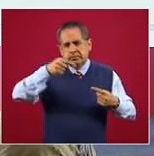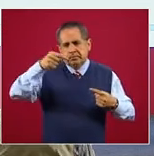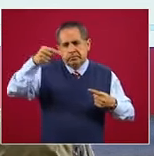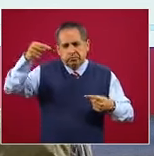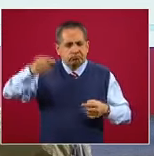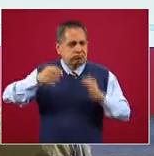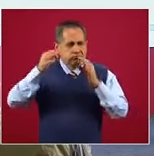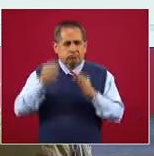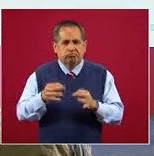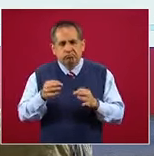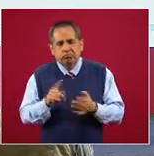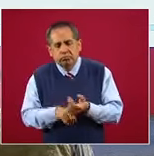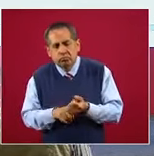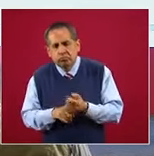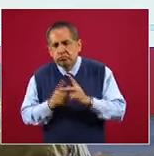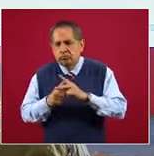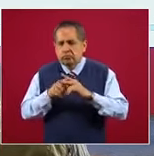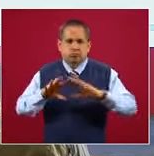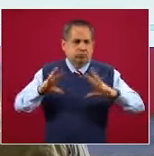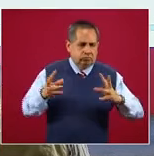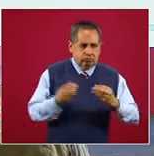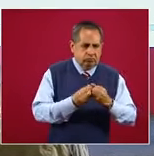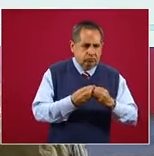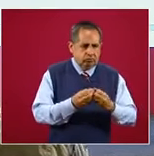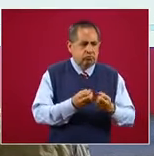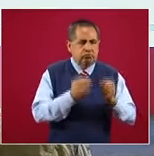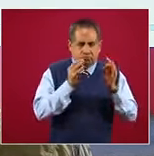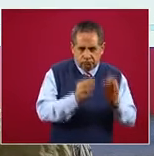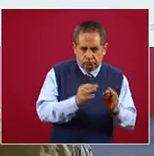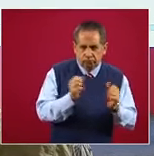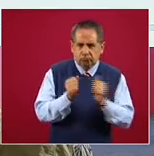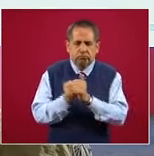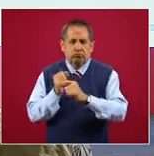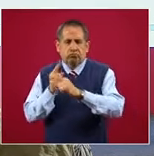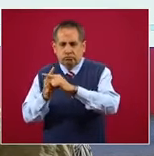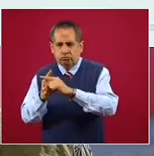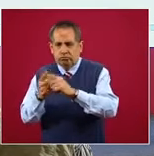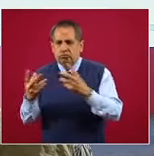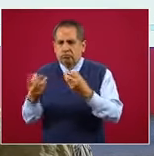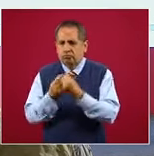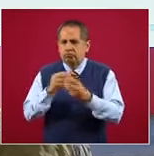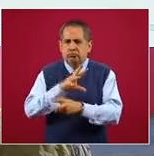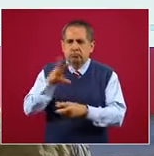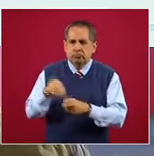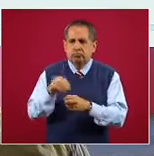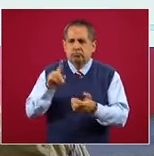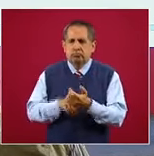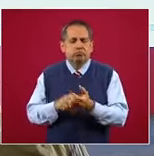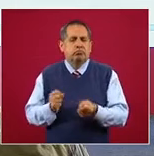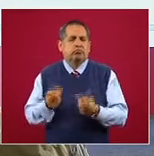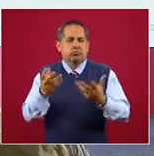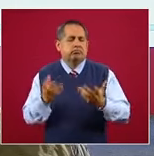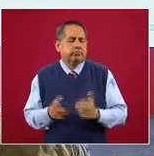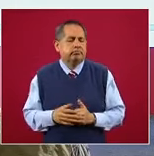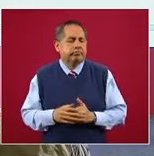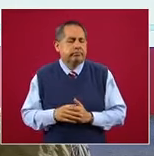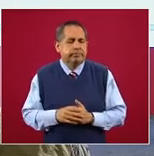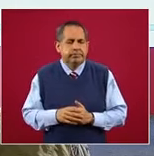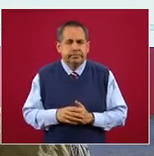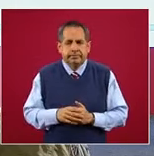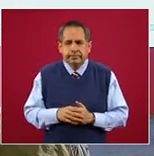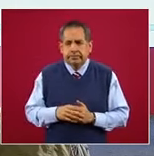los casos estimados, estos casos que estamos estimando que conformarían un total en el